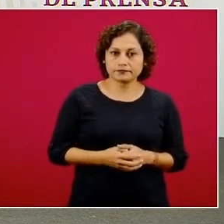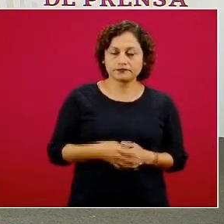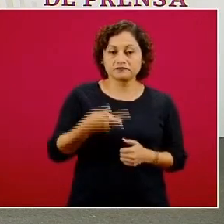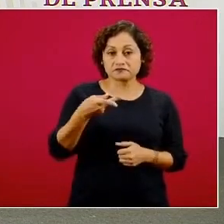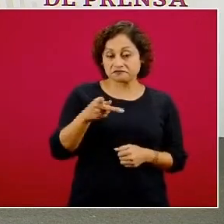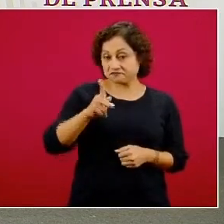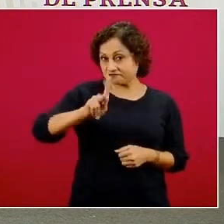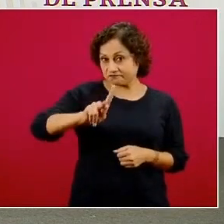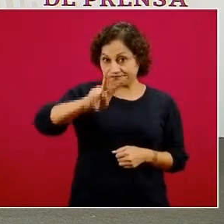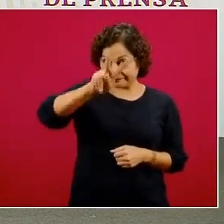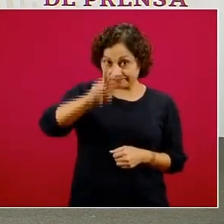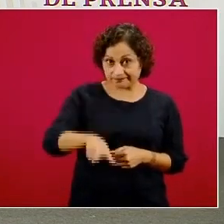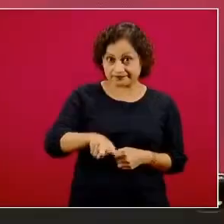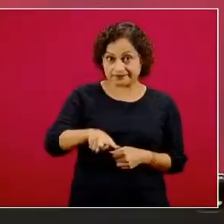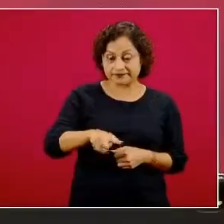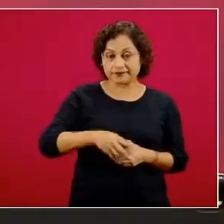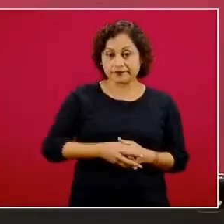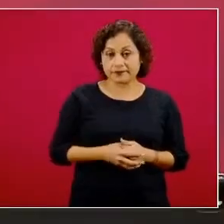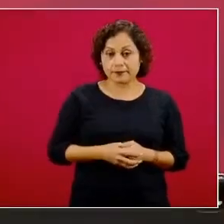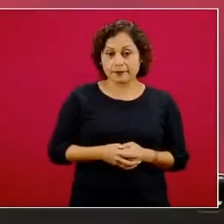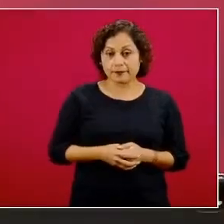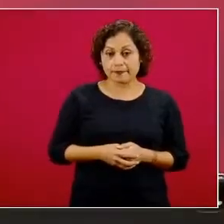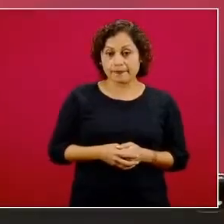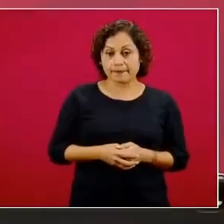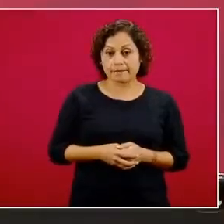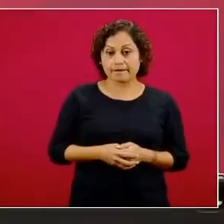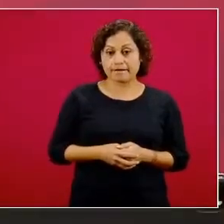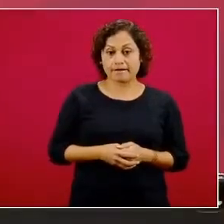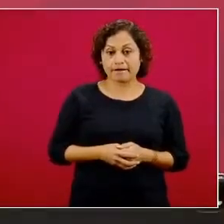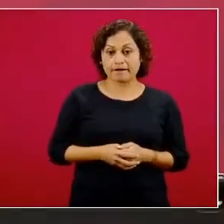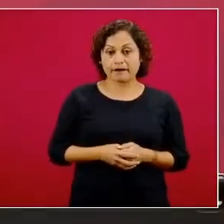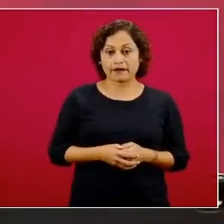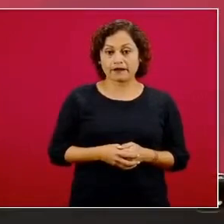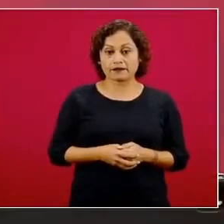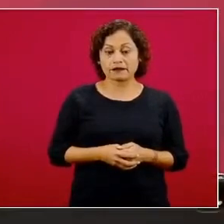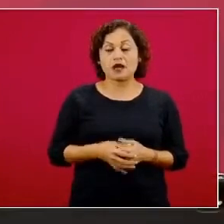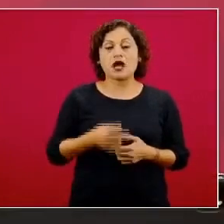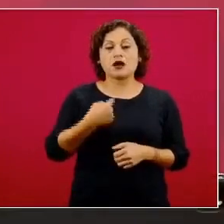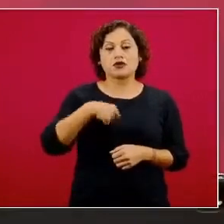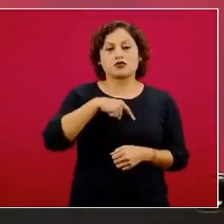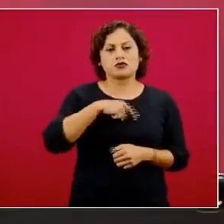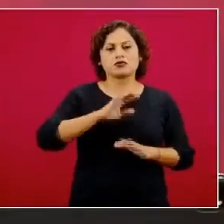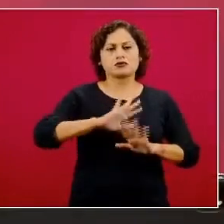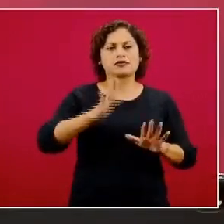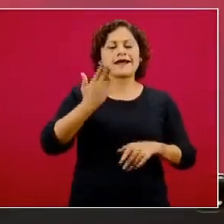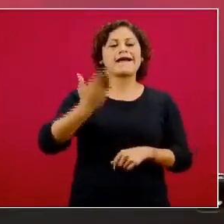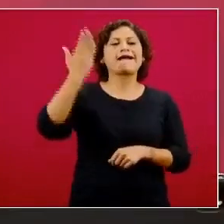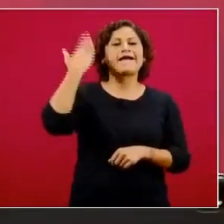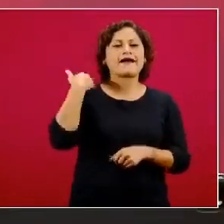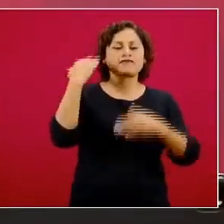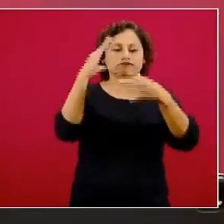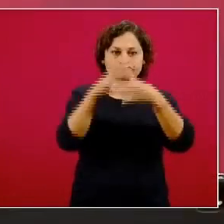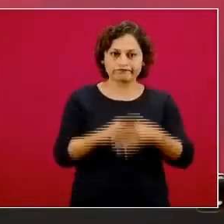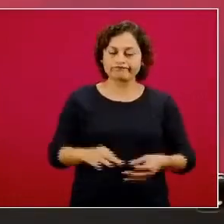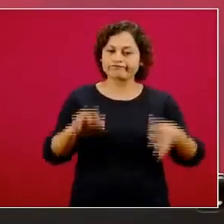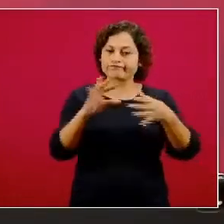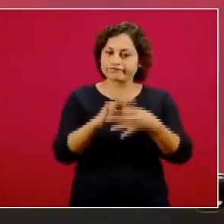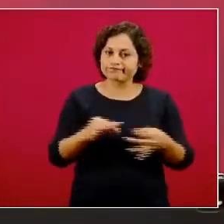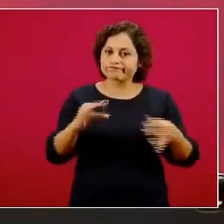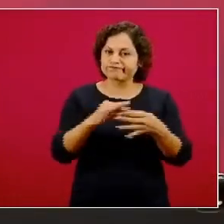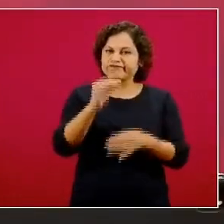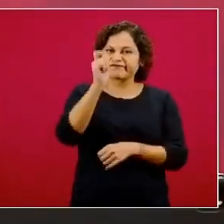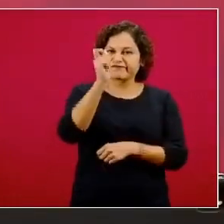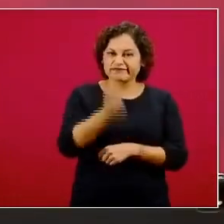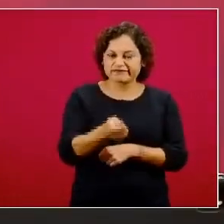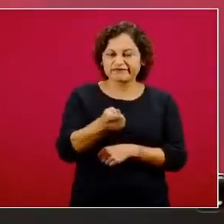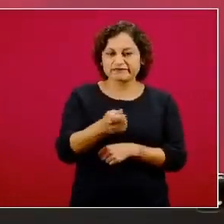es que al igual que como hemos mencionado en ocasiones anteriores,